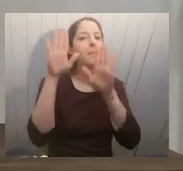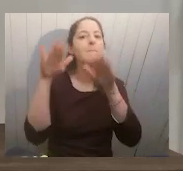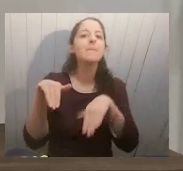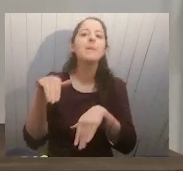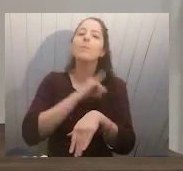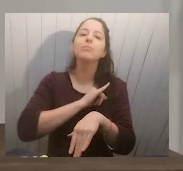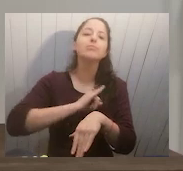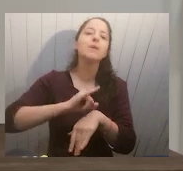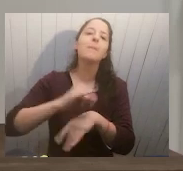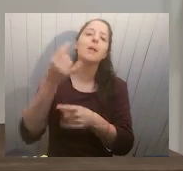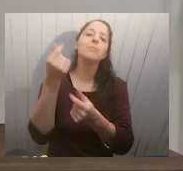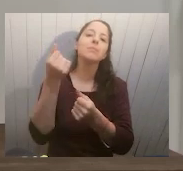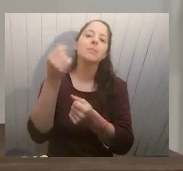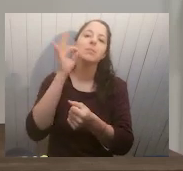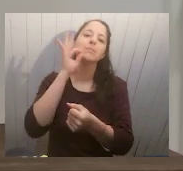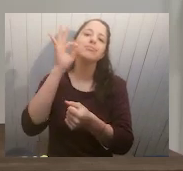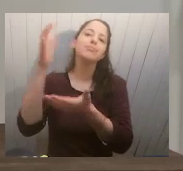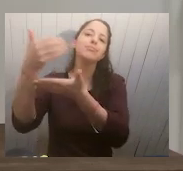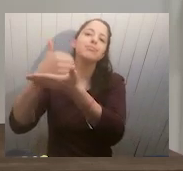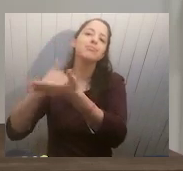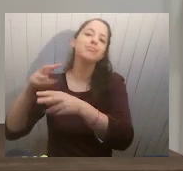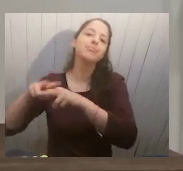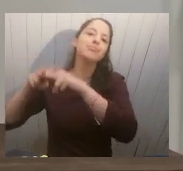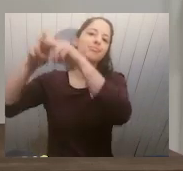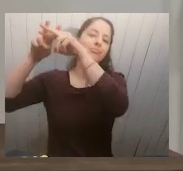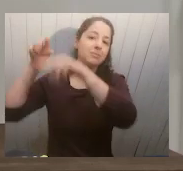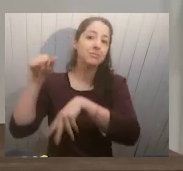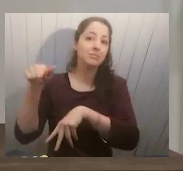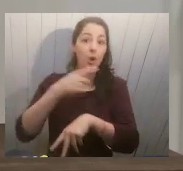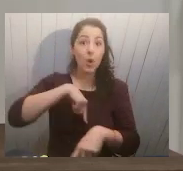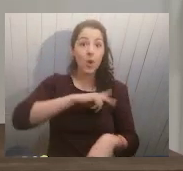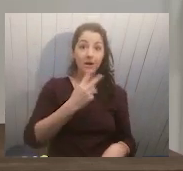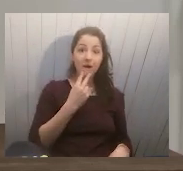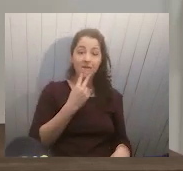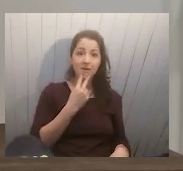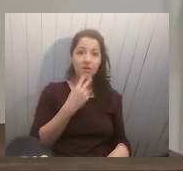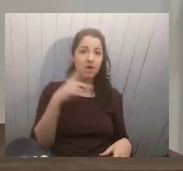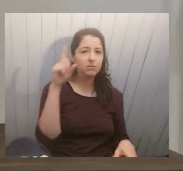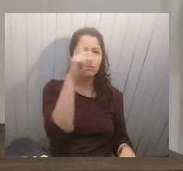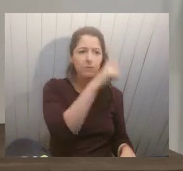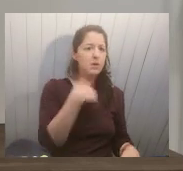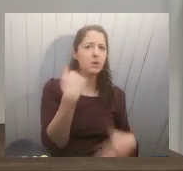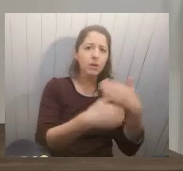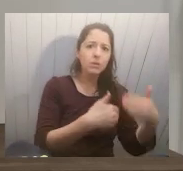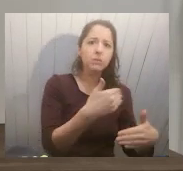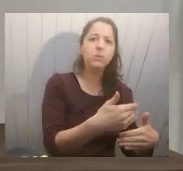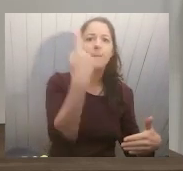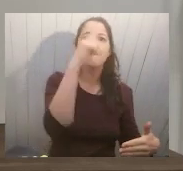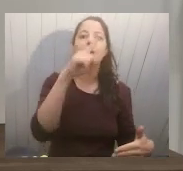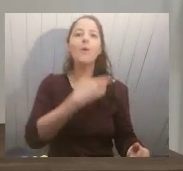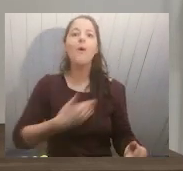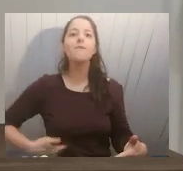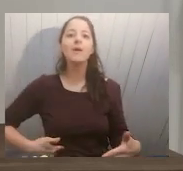Mientras nuestras condiciones de trabajo y de vida se hacían cada vez más difíciles, El gobierno se apresuró a tramitar una ley de